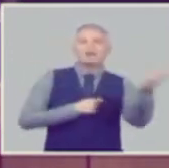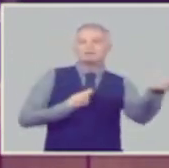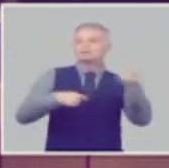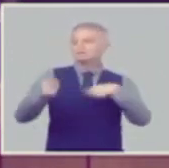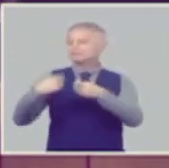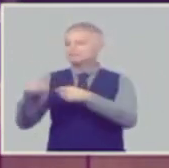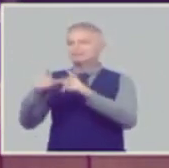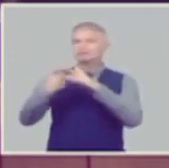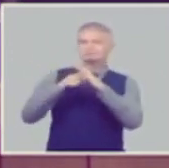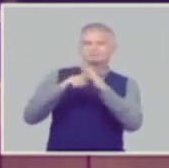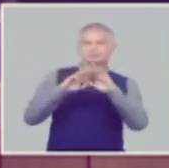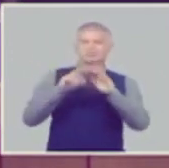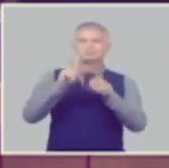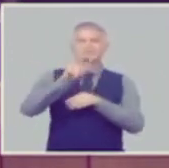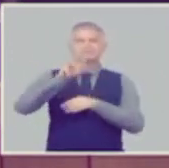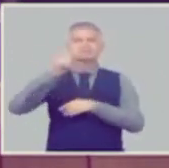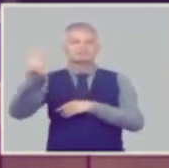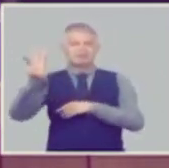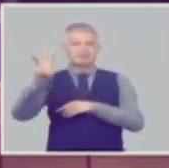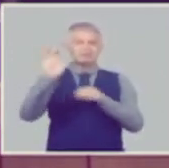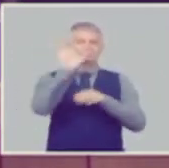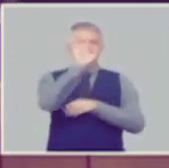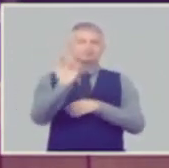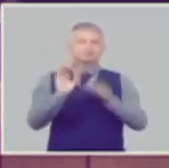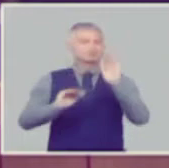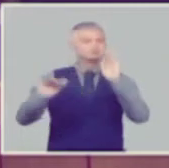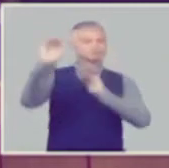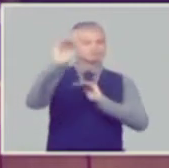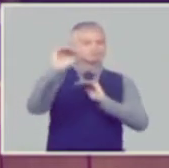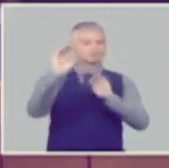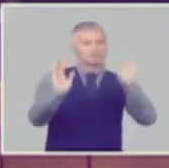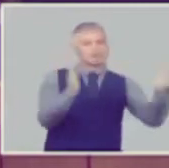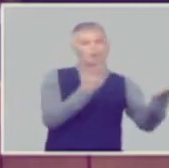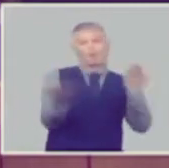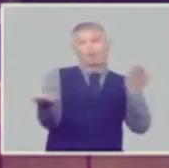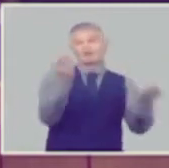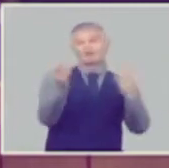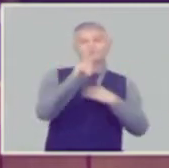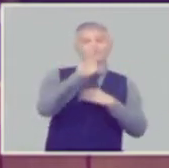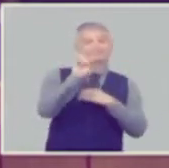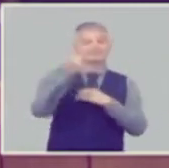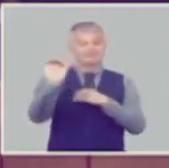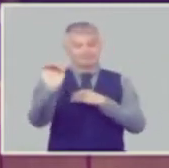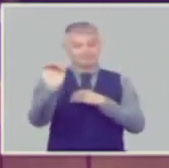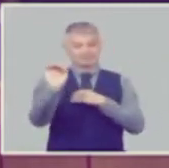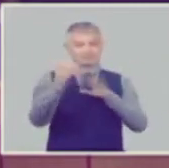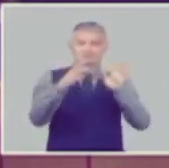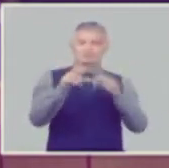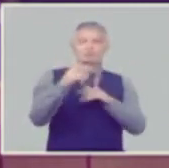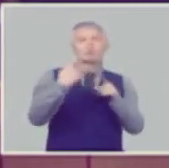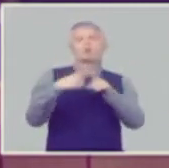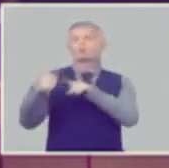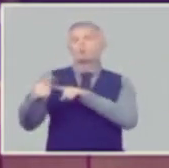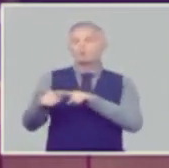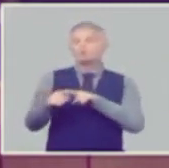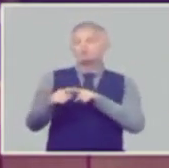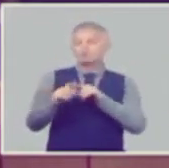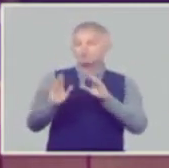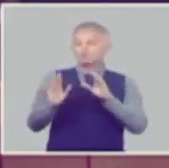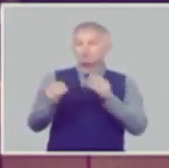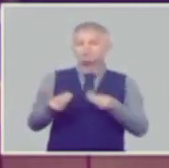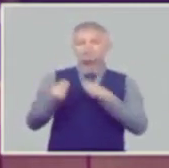incrementa un 22% respecto al 2020, concentrándose el 60% de los recursos en los sectores